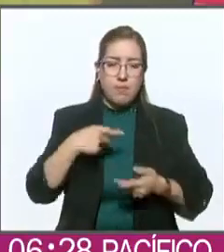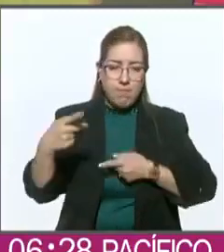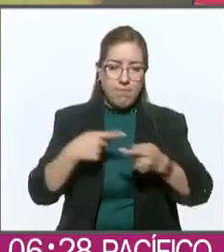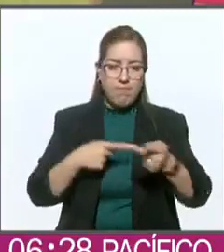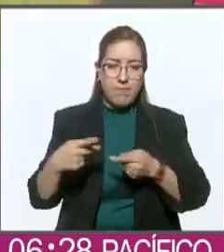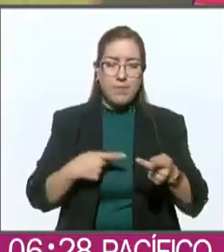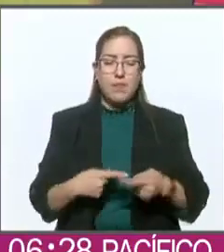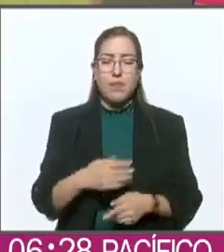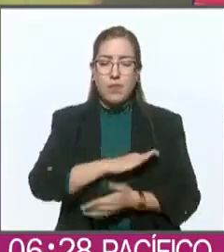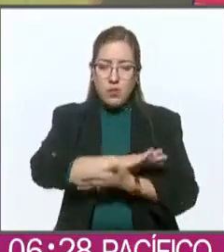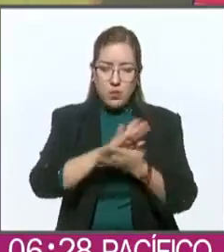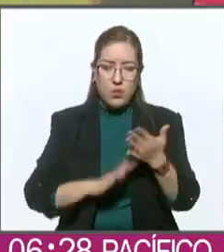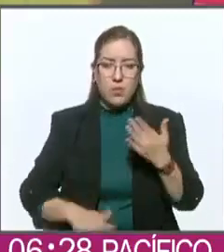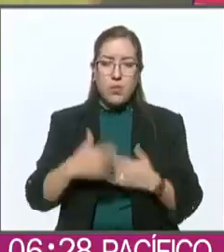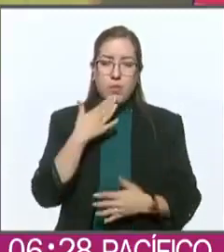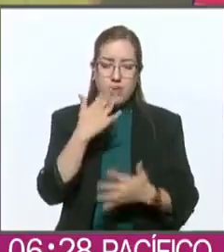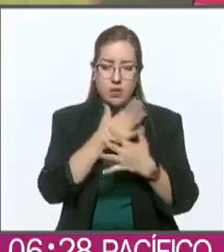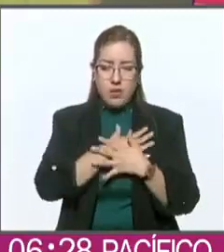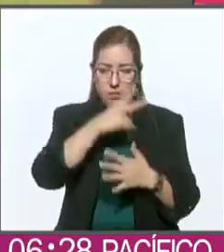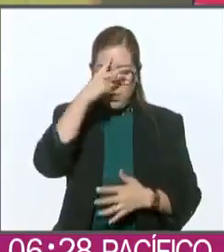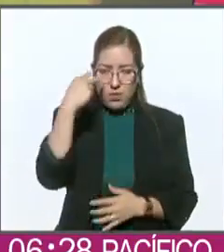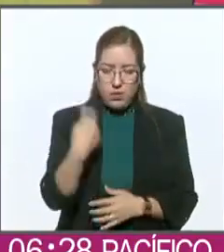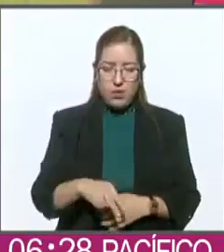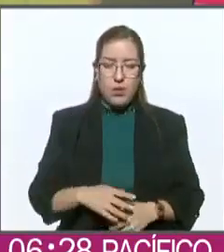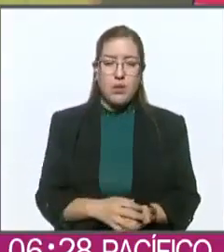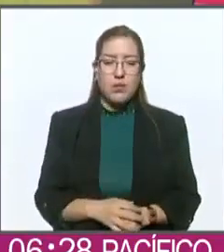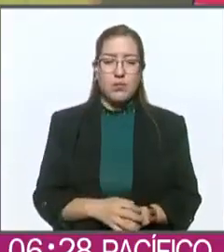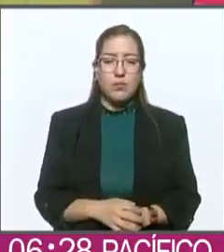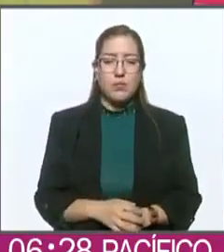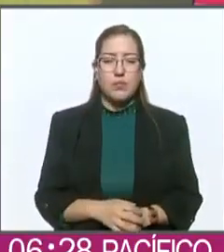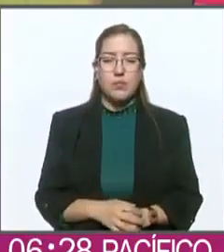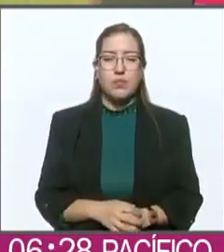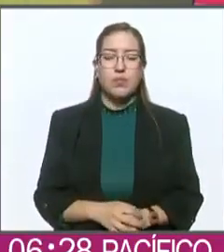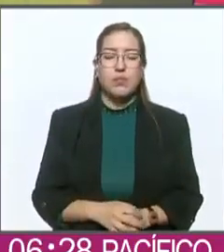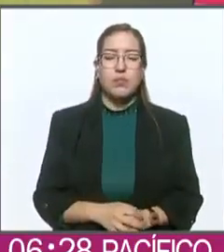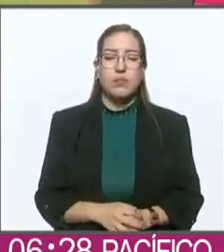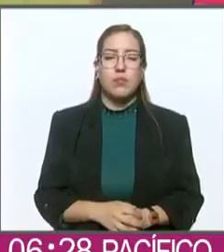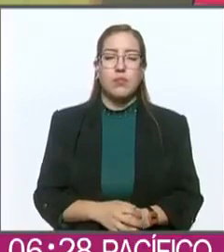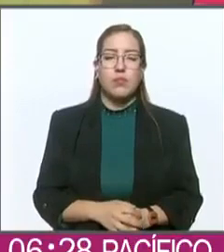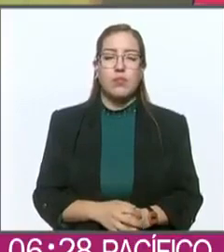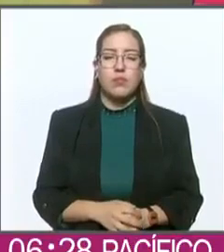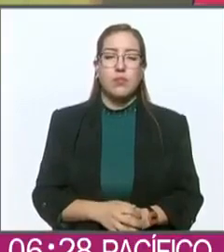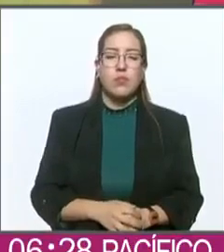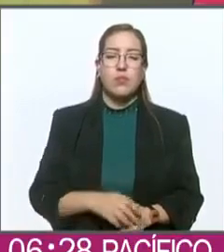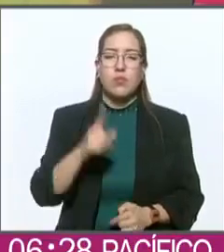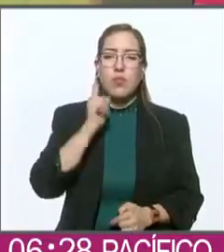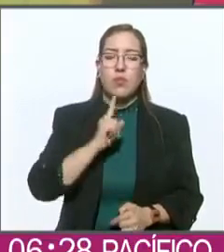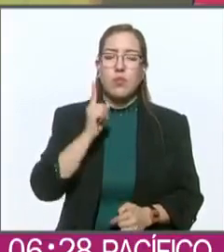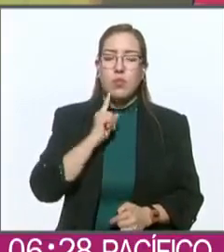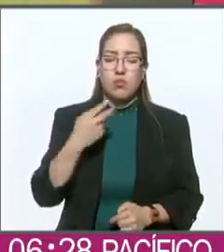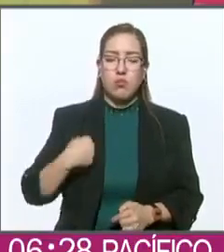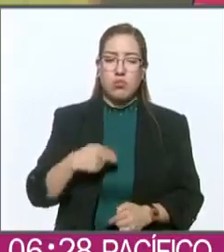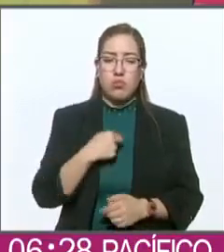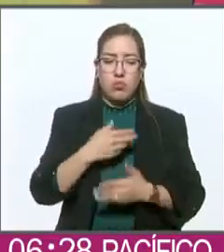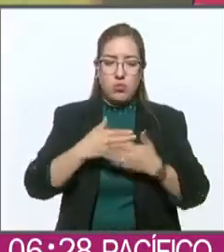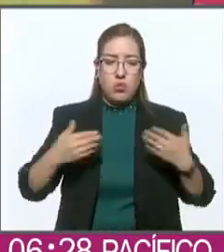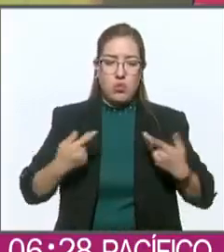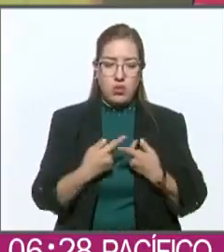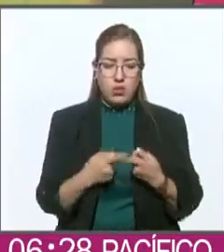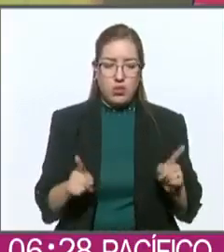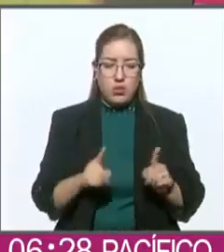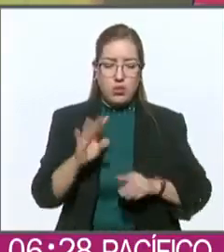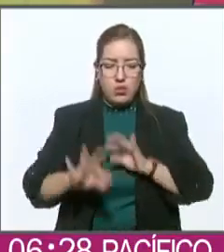nuestra humildad y nuestro amor a México nos va a garantizar que las mujeres seamos distintas en el ejercicio del